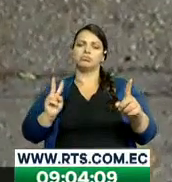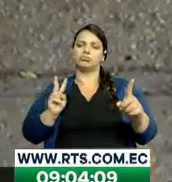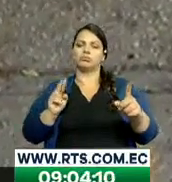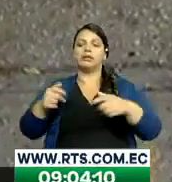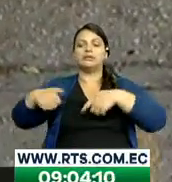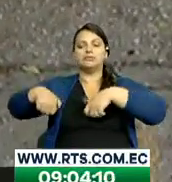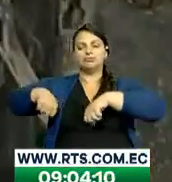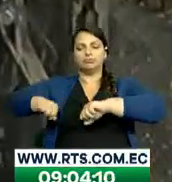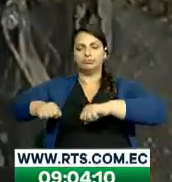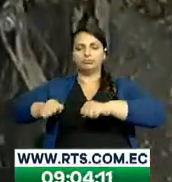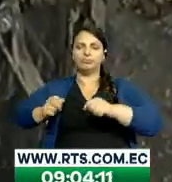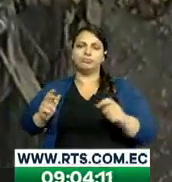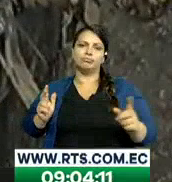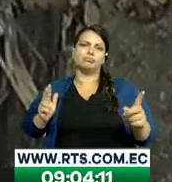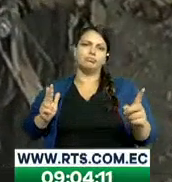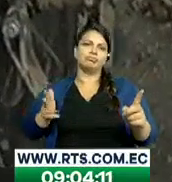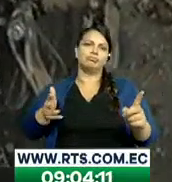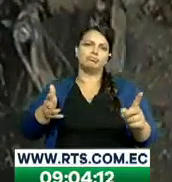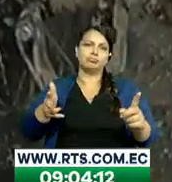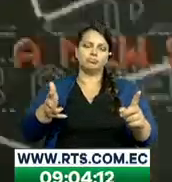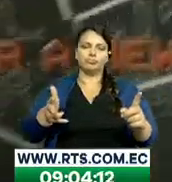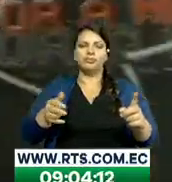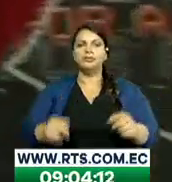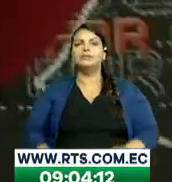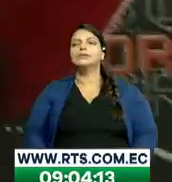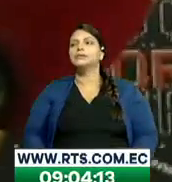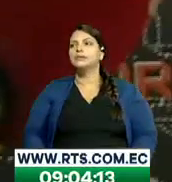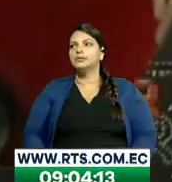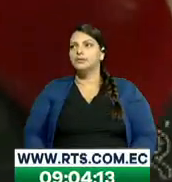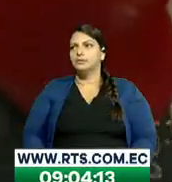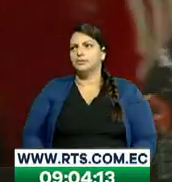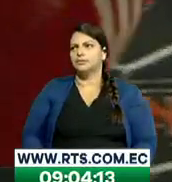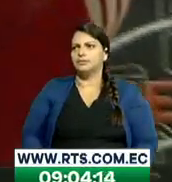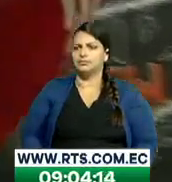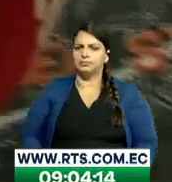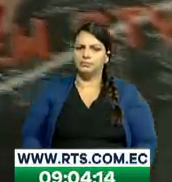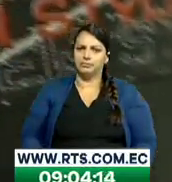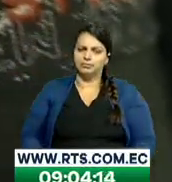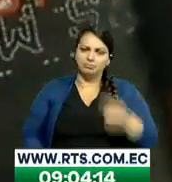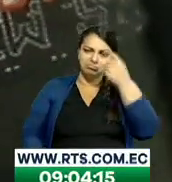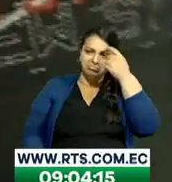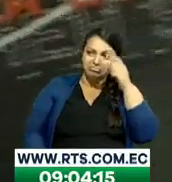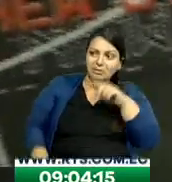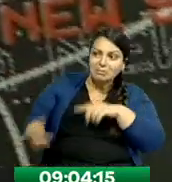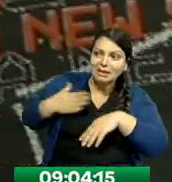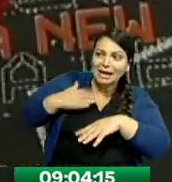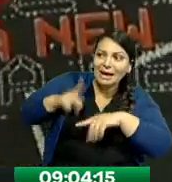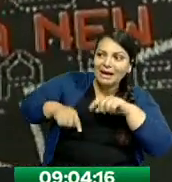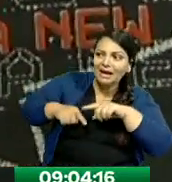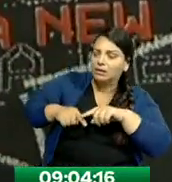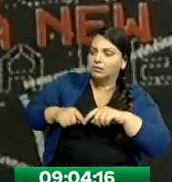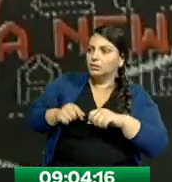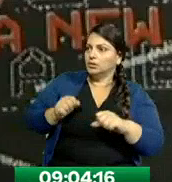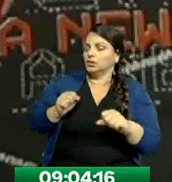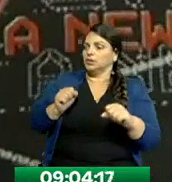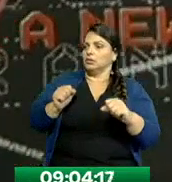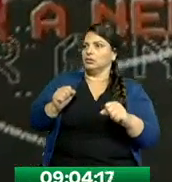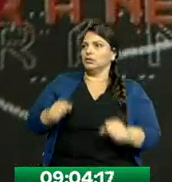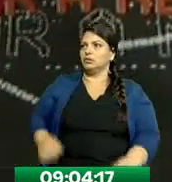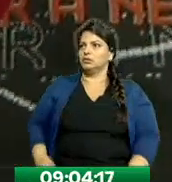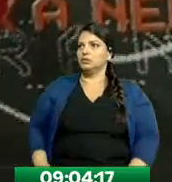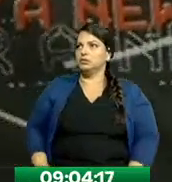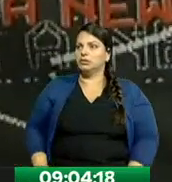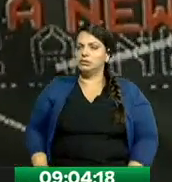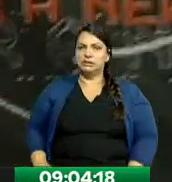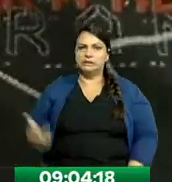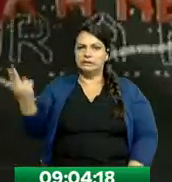esta motocicleta, quienes procedieron a robarle. Yo pensé que eran amigos o algo, pero no. Me cogieron y me dice, quieto, me dieron